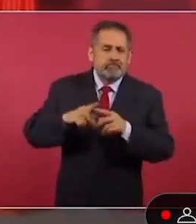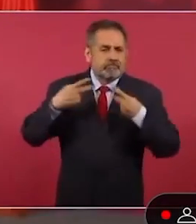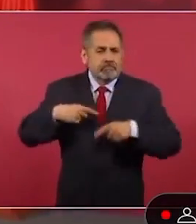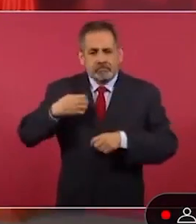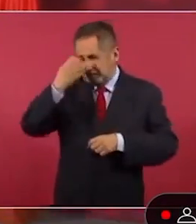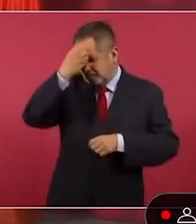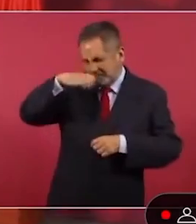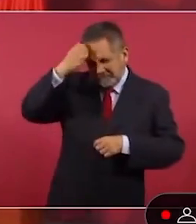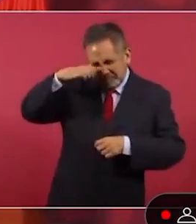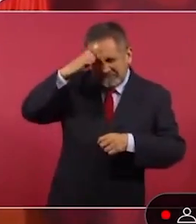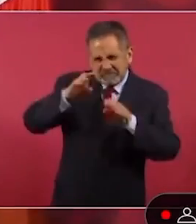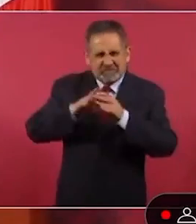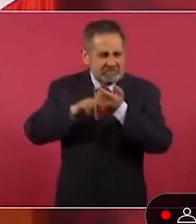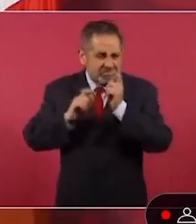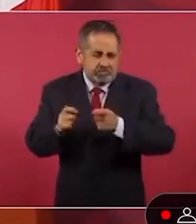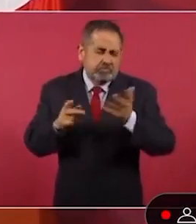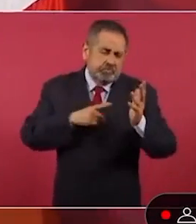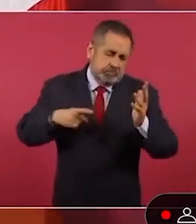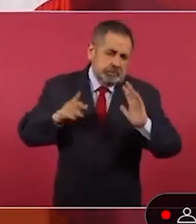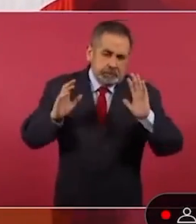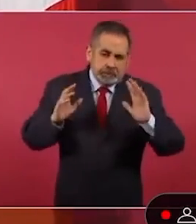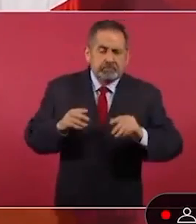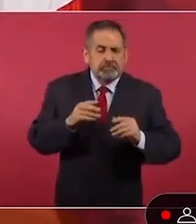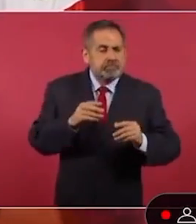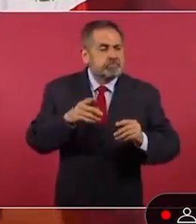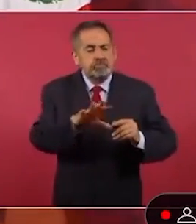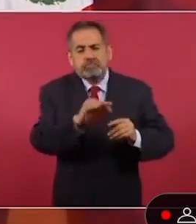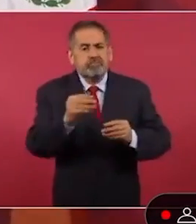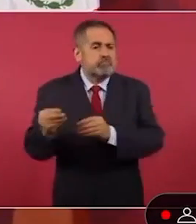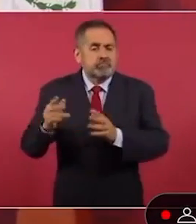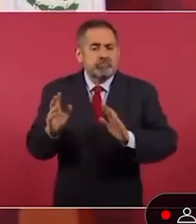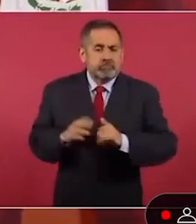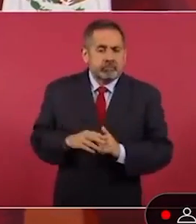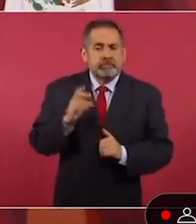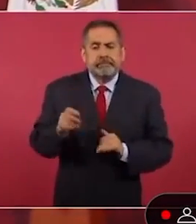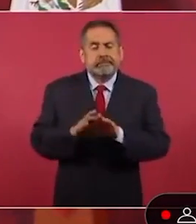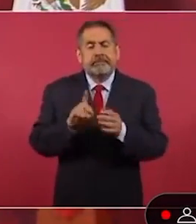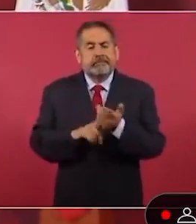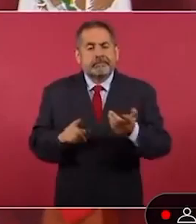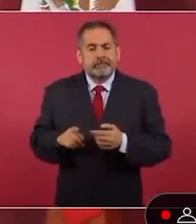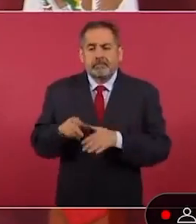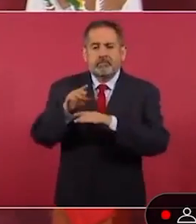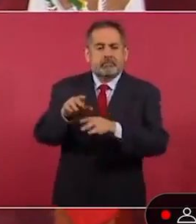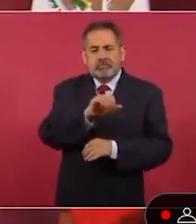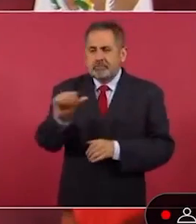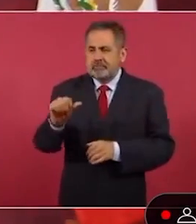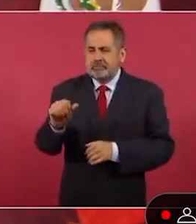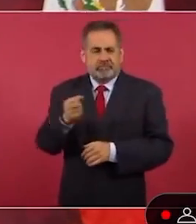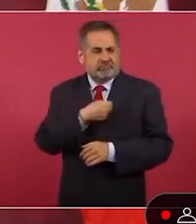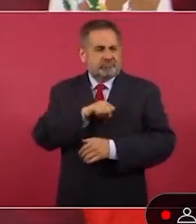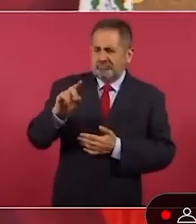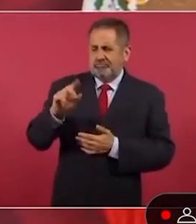experiencia en la materia, en todo lo que es sanidad